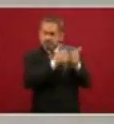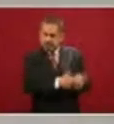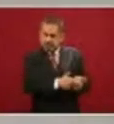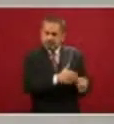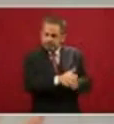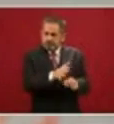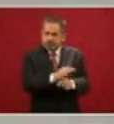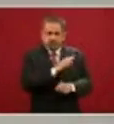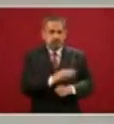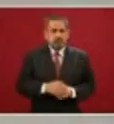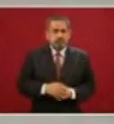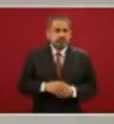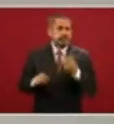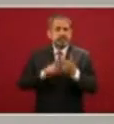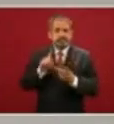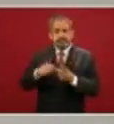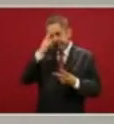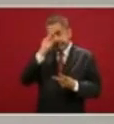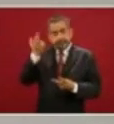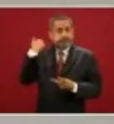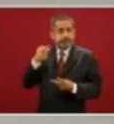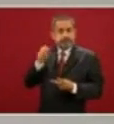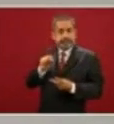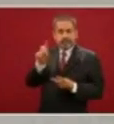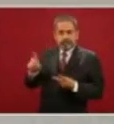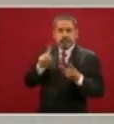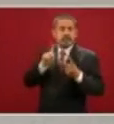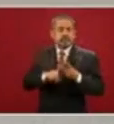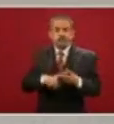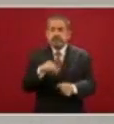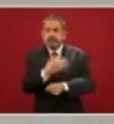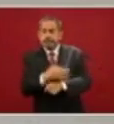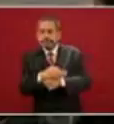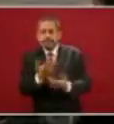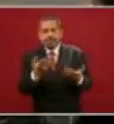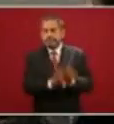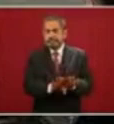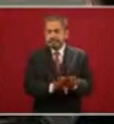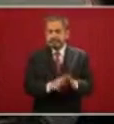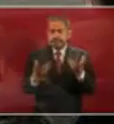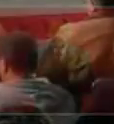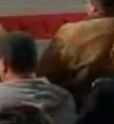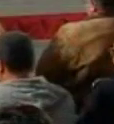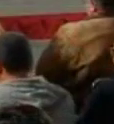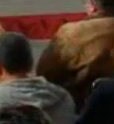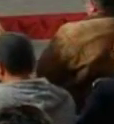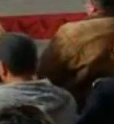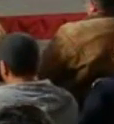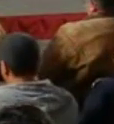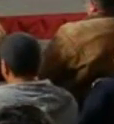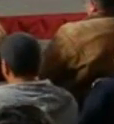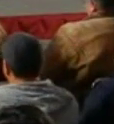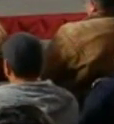las que anunciamos el fin de semana, suspensión temporal de todas las actividades no esenciales, que son aquellas que no